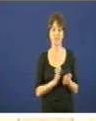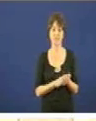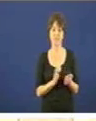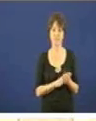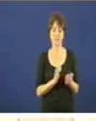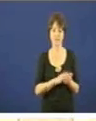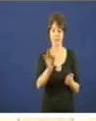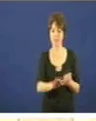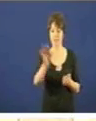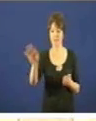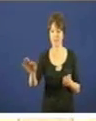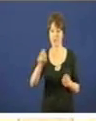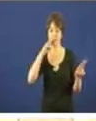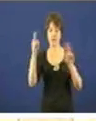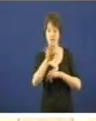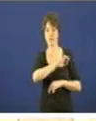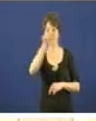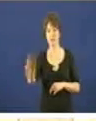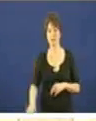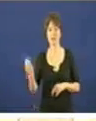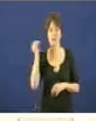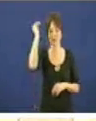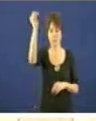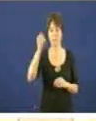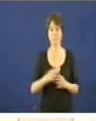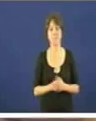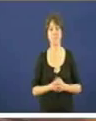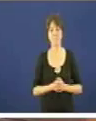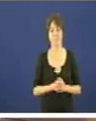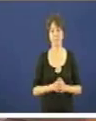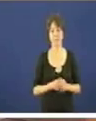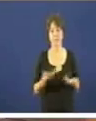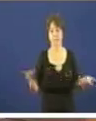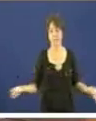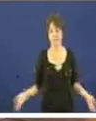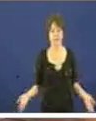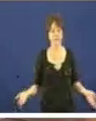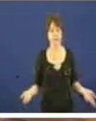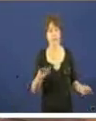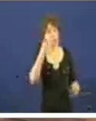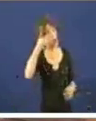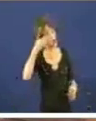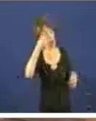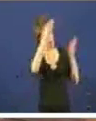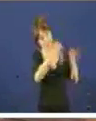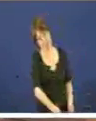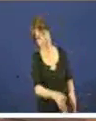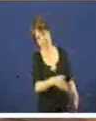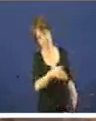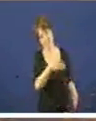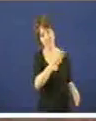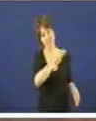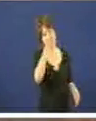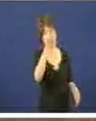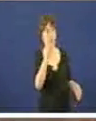Ten a palabra para a réplica o señor Emerichcano. En fin, con toda a súa honradez, señor Feijóo, con toda a súa honradez, non é